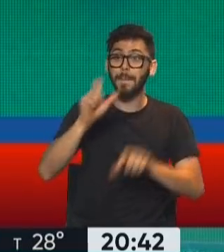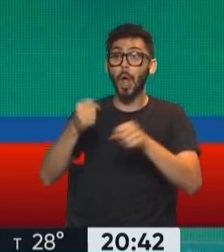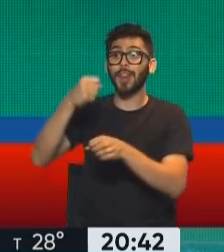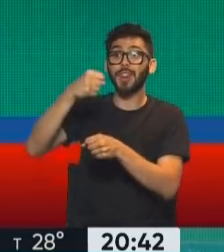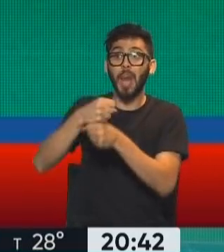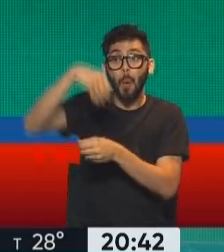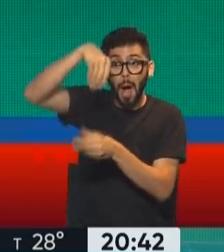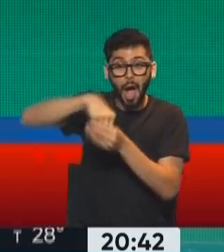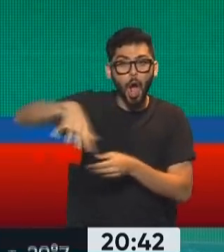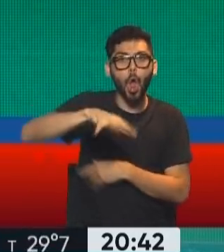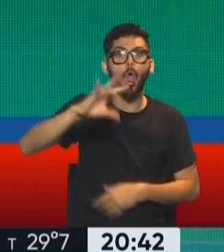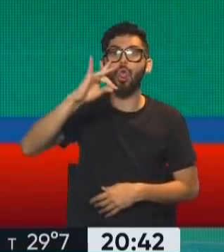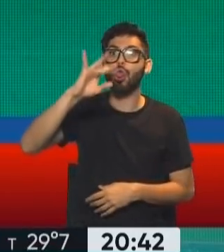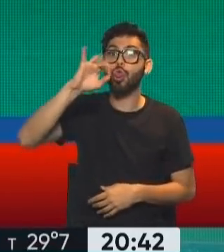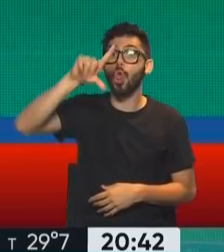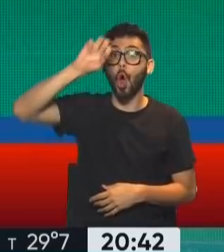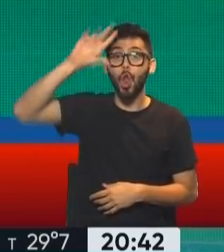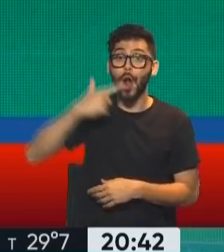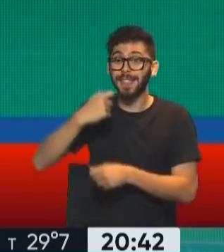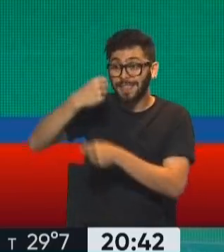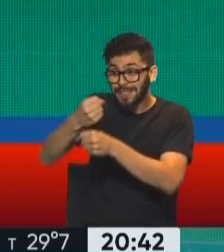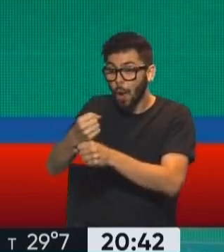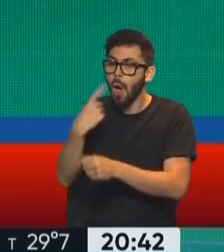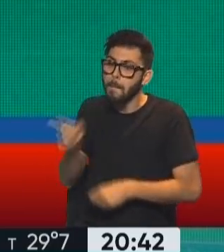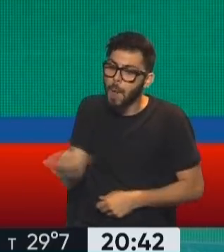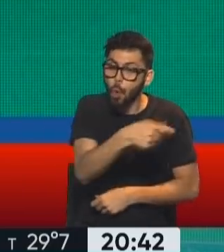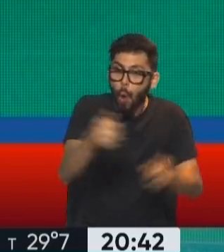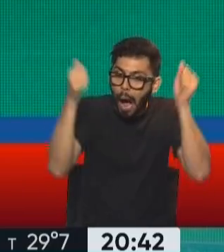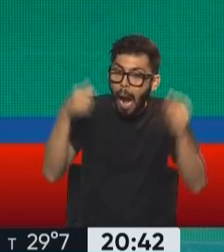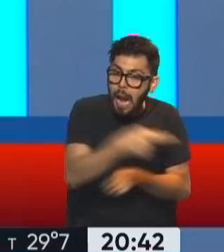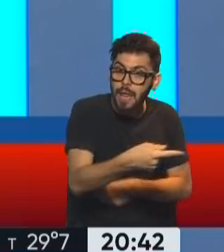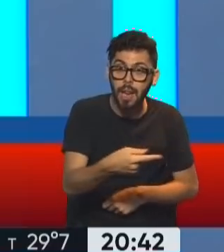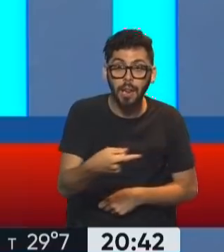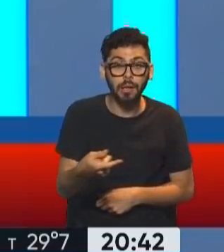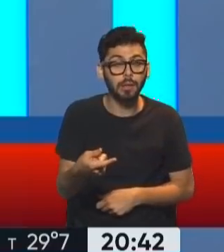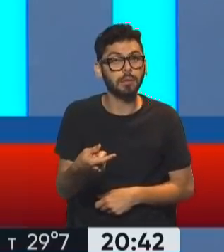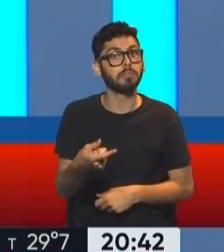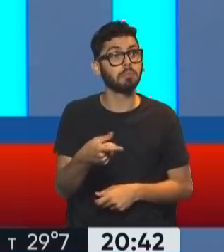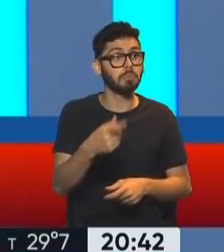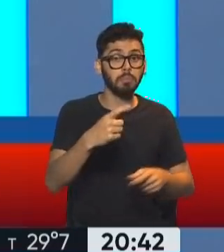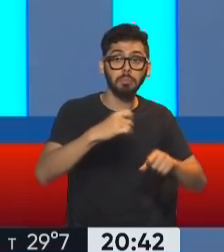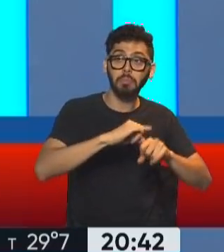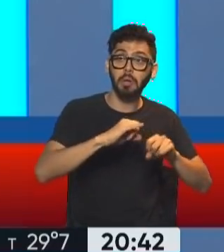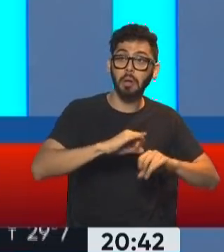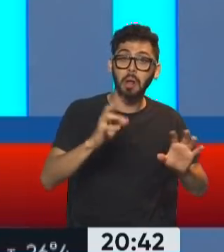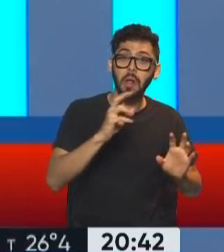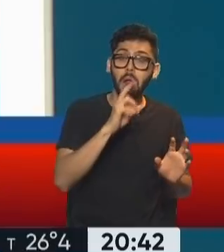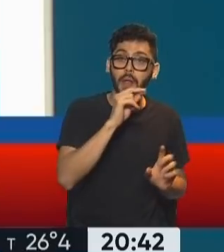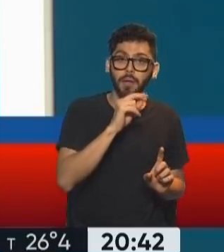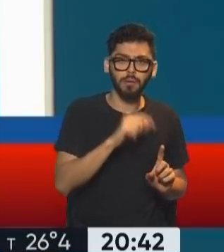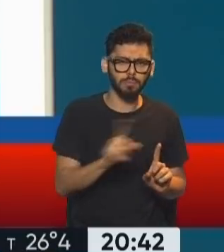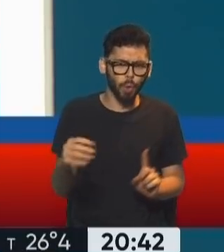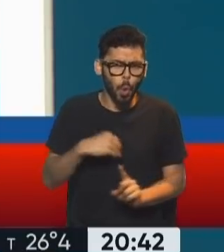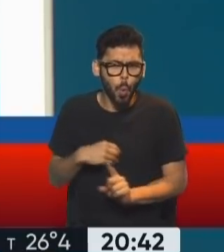que fueron enviados a aportar carteles, ¿no? Qué raro se les pasó. Tener el cartel levantado, ¿no? Fueron voluntariamente.